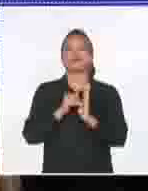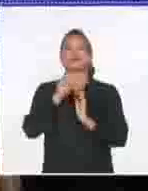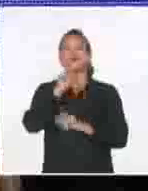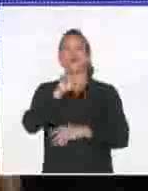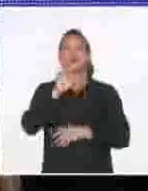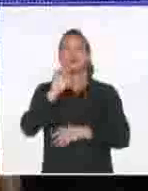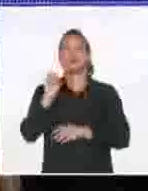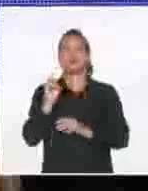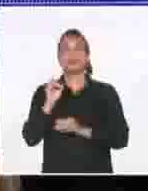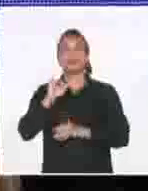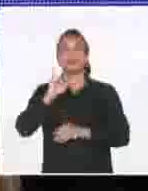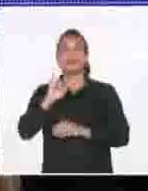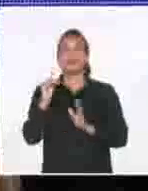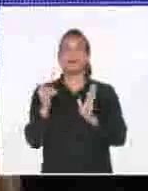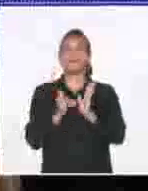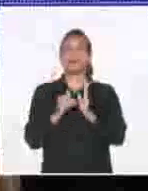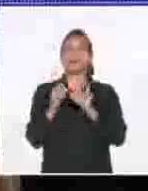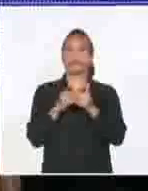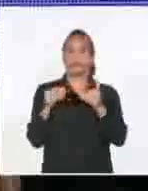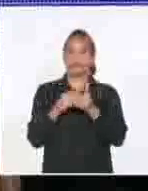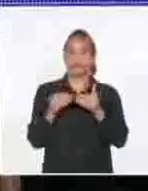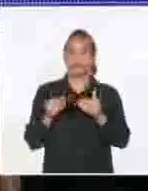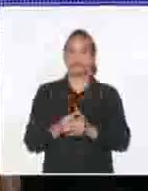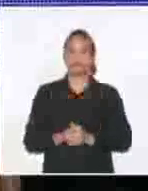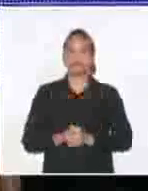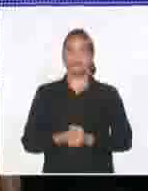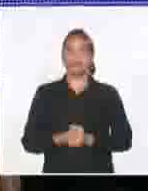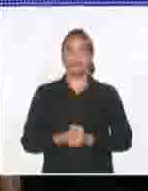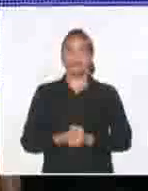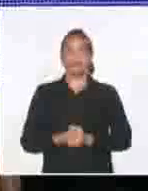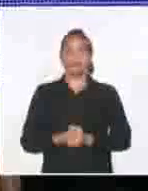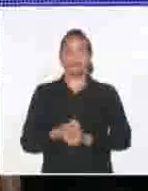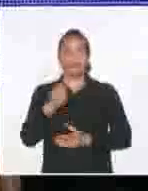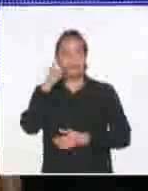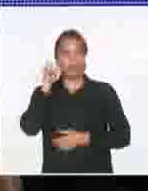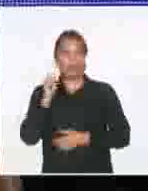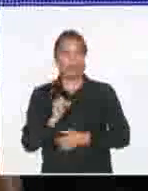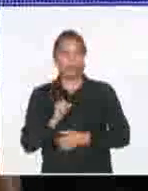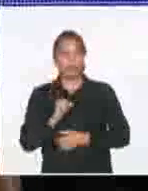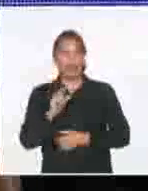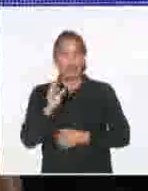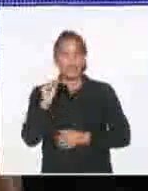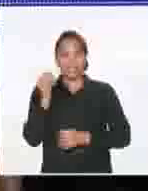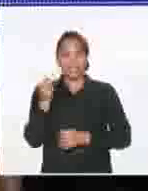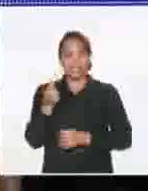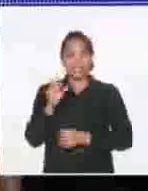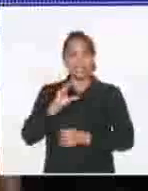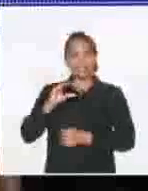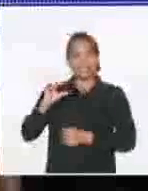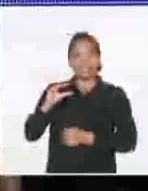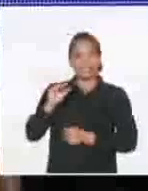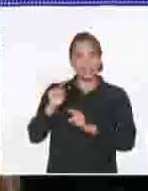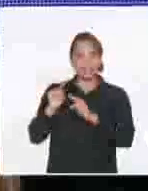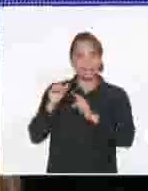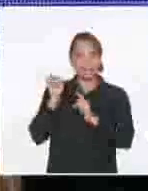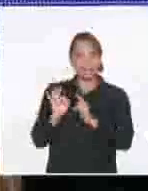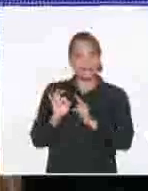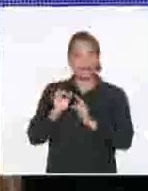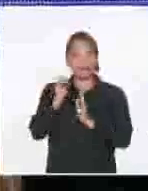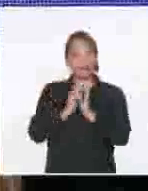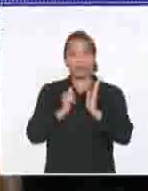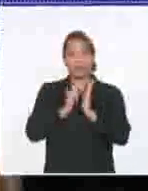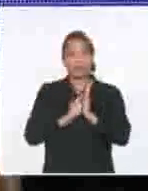239.276.000 dólares. Con ese dinero se hubiera podido garantizar holgadamente no